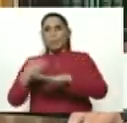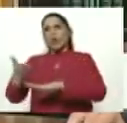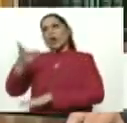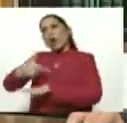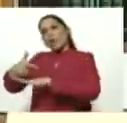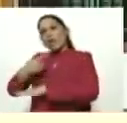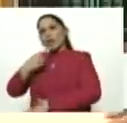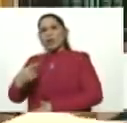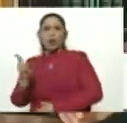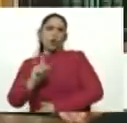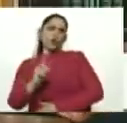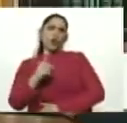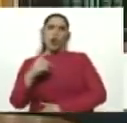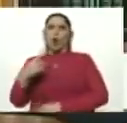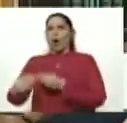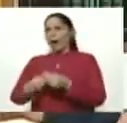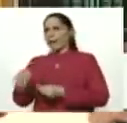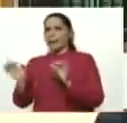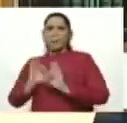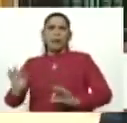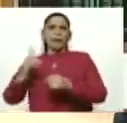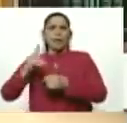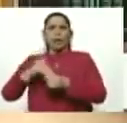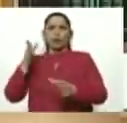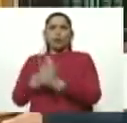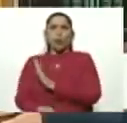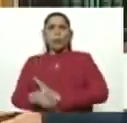va a dar más datos del coronavirus,